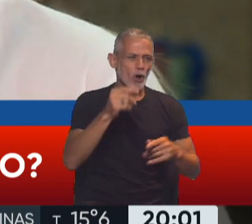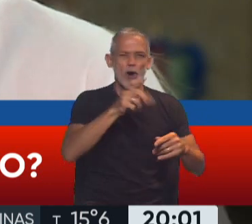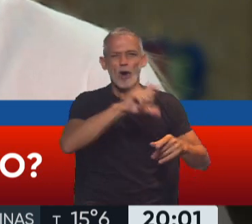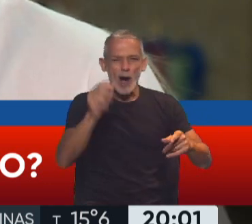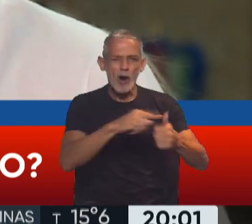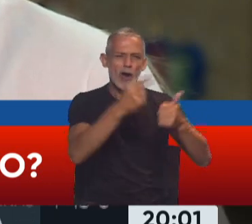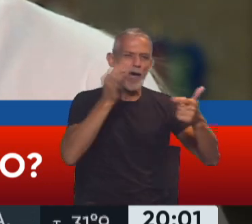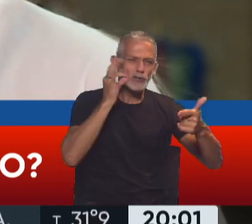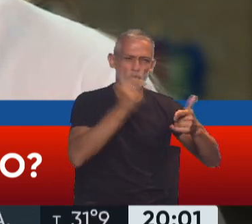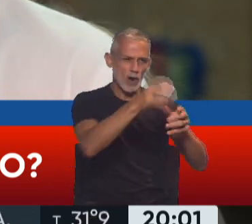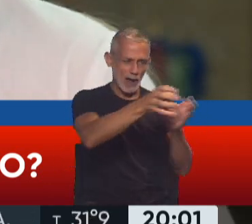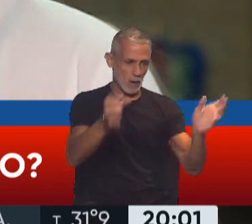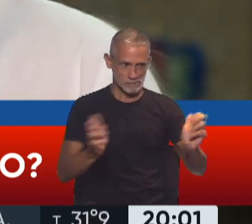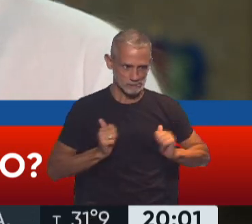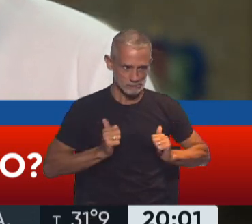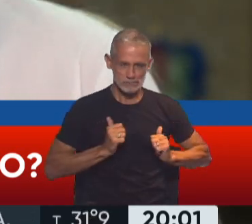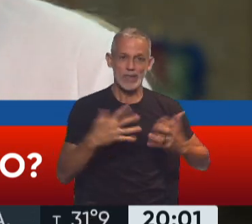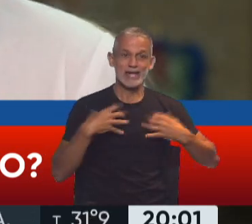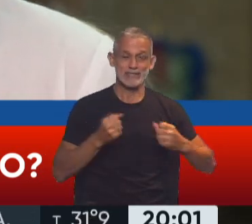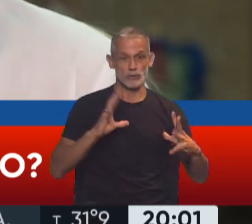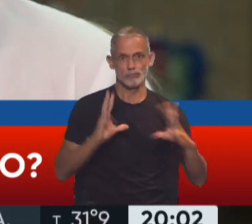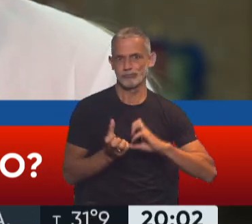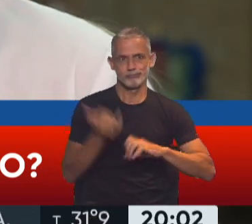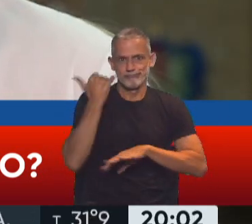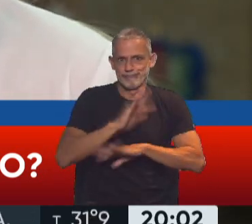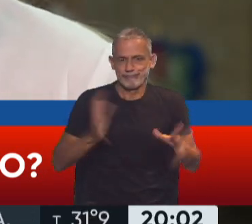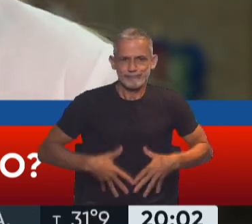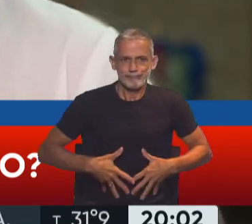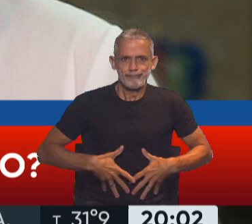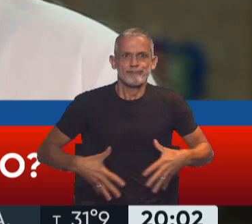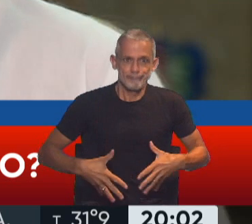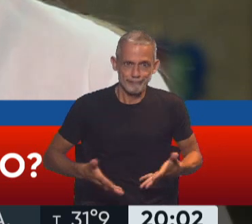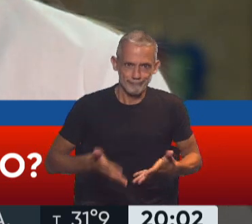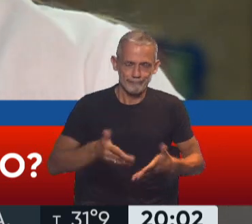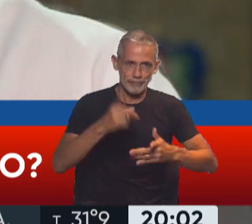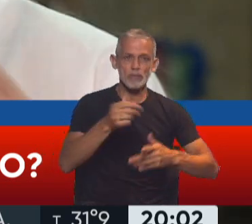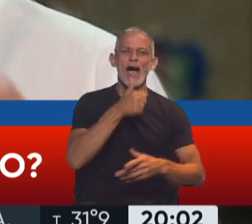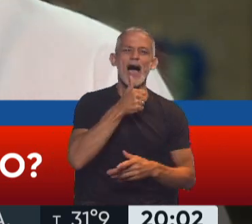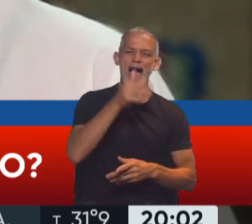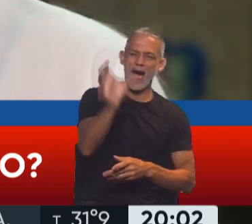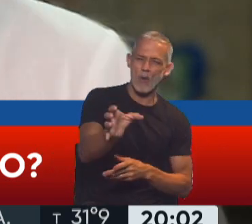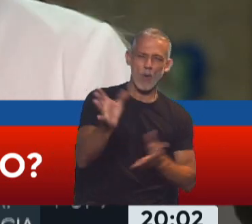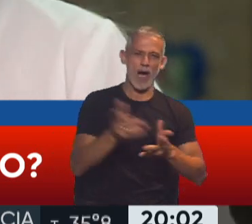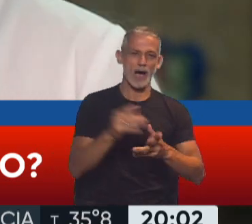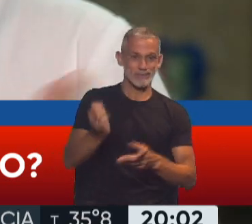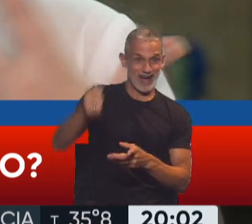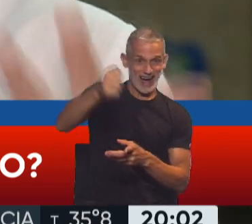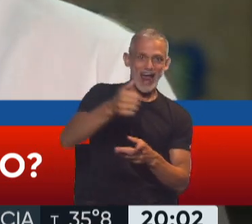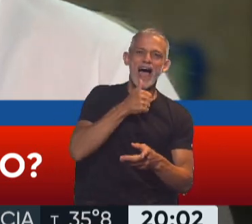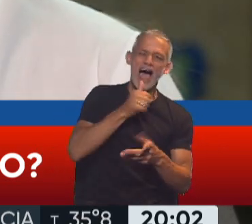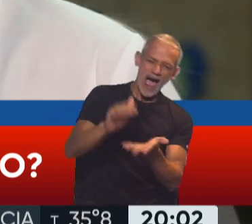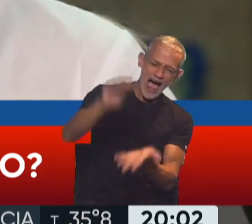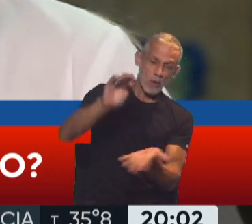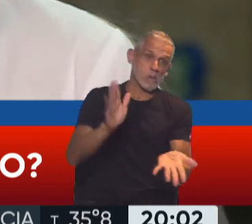que tampoco son beneficiosas para nuestra salud, ya vamos a estar perdiendo, ¿sí? Entonces, tener agua en la mesa, tener una jarra, que